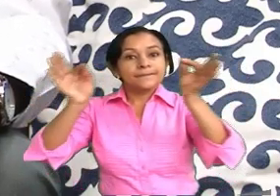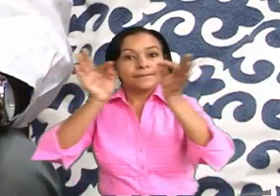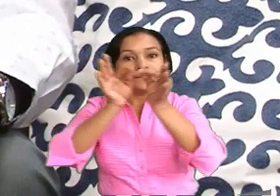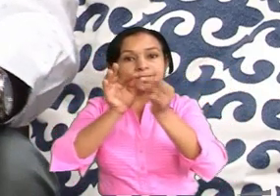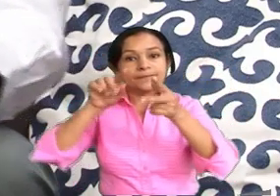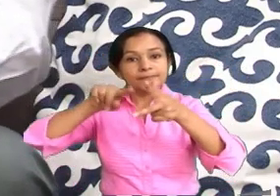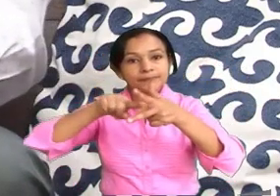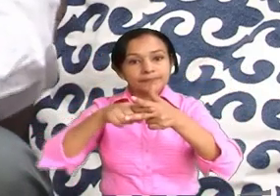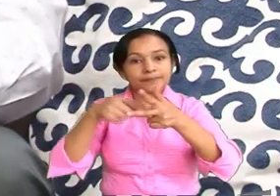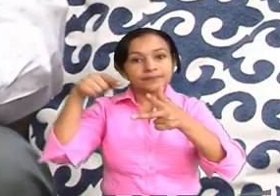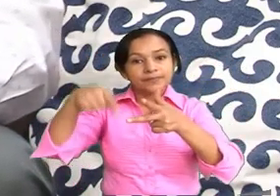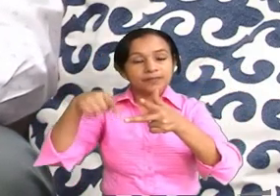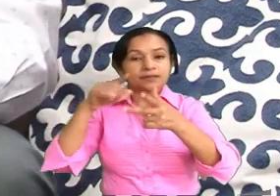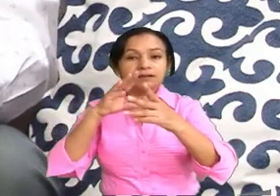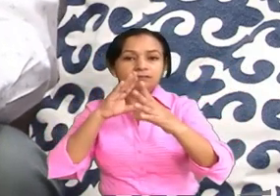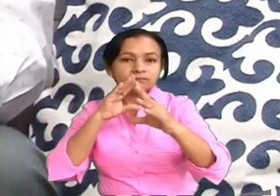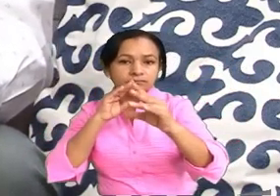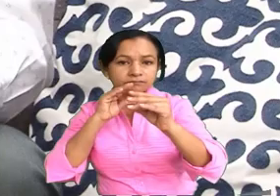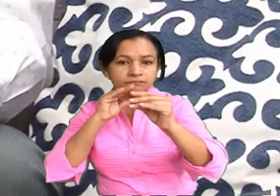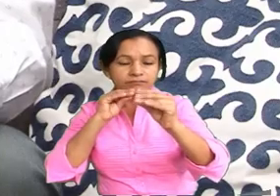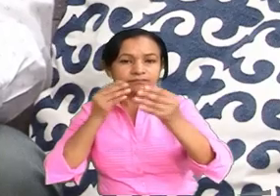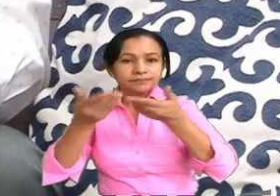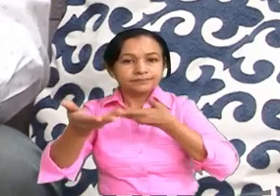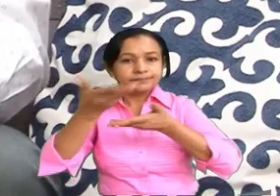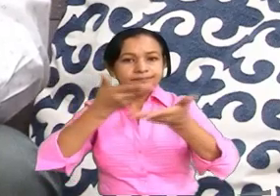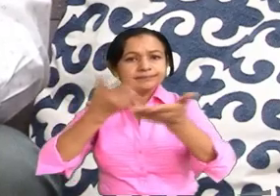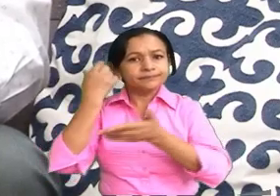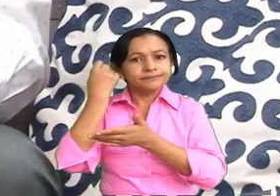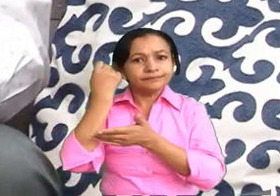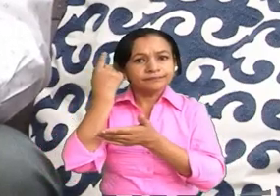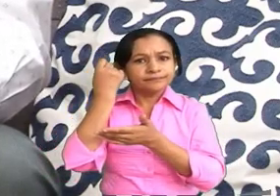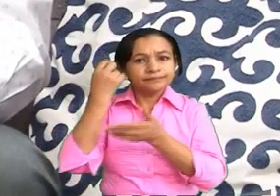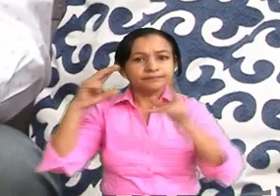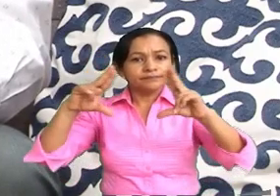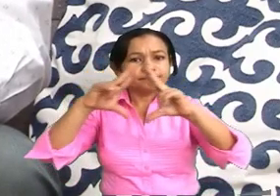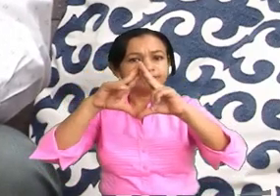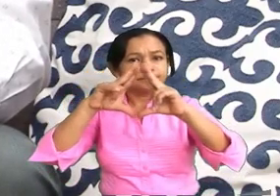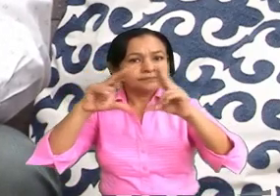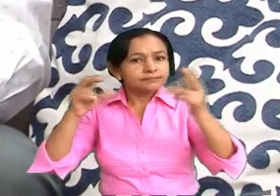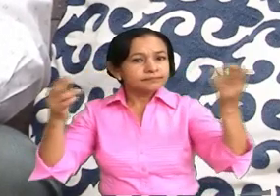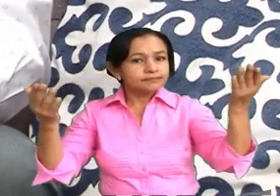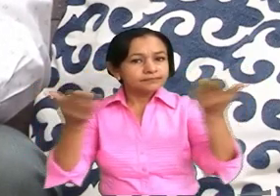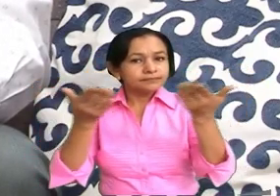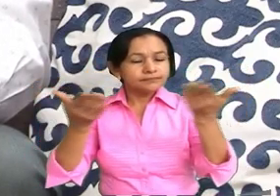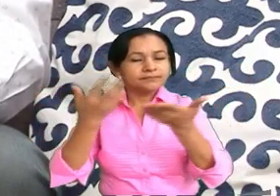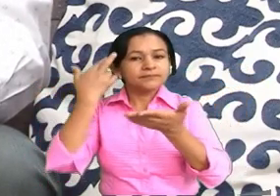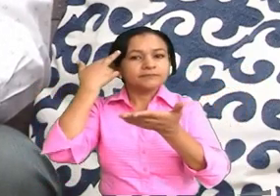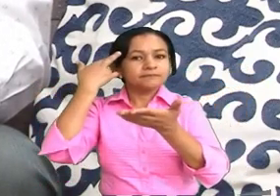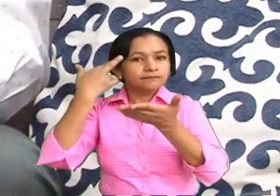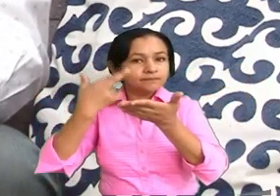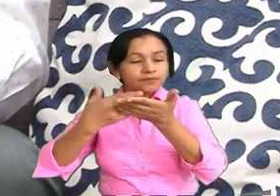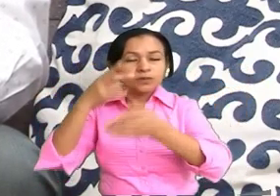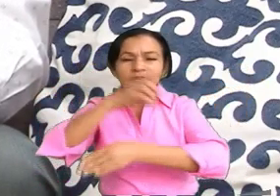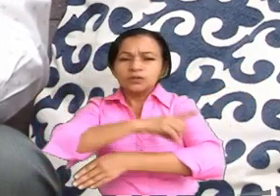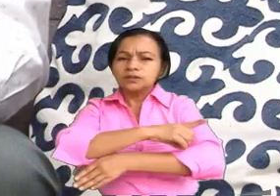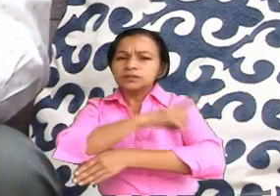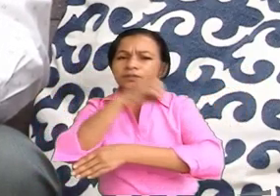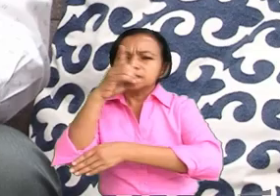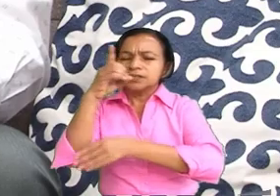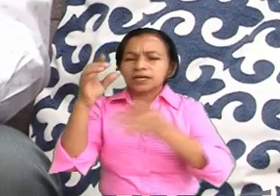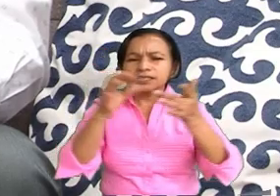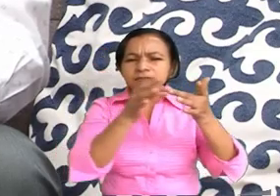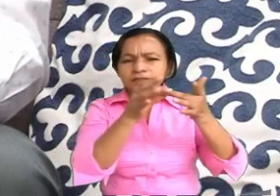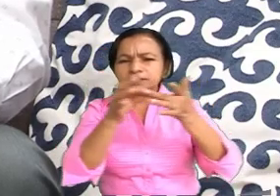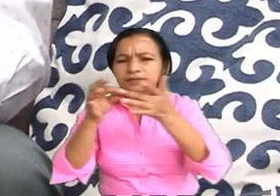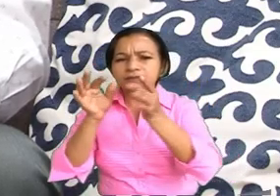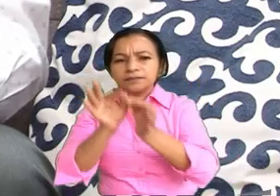partir de este diálogo estaremos entendiendo la cosmovisión de nuestra nación y estaremos también haciendo resonancia a un día muy importante. Hoy